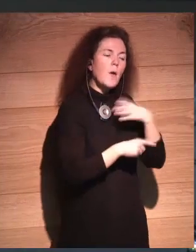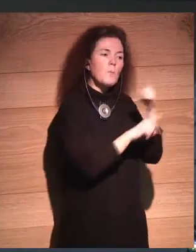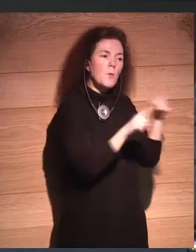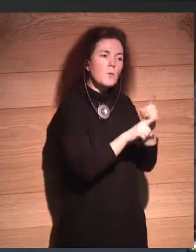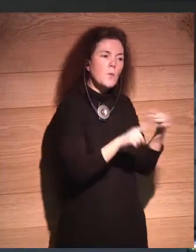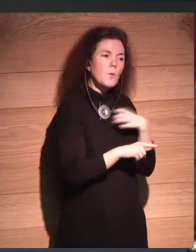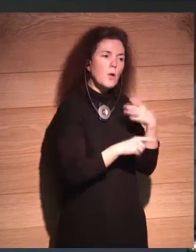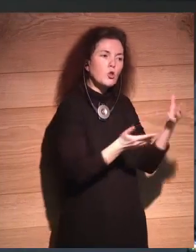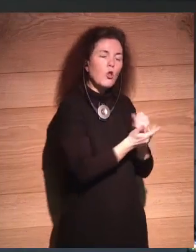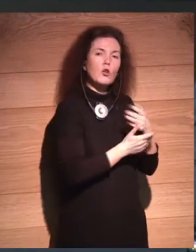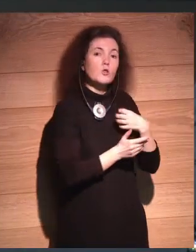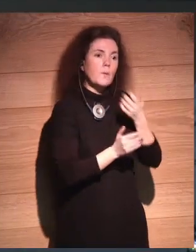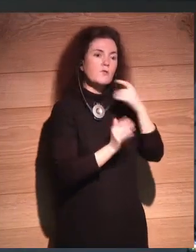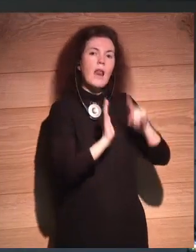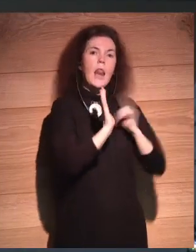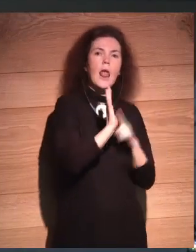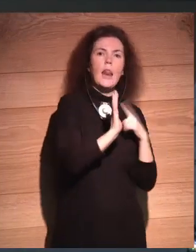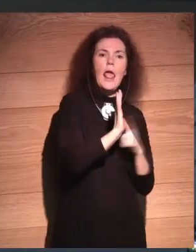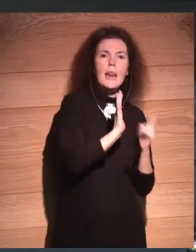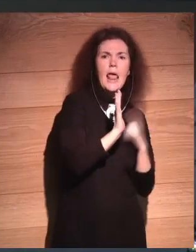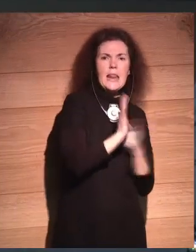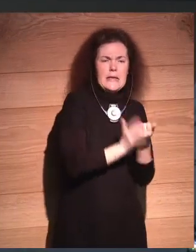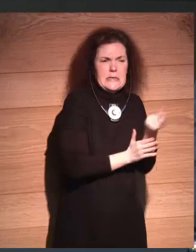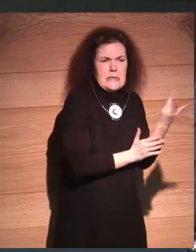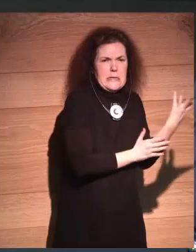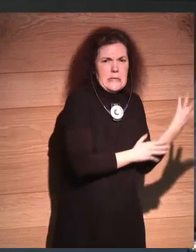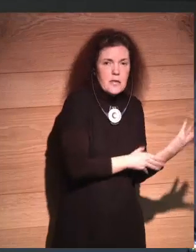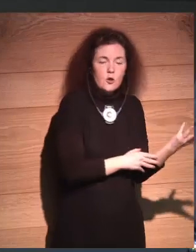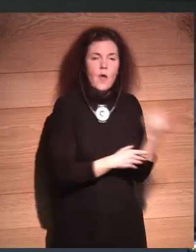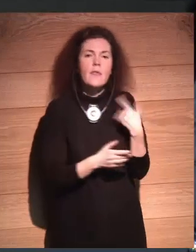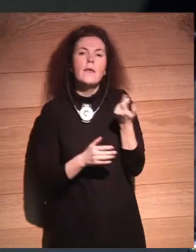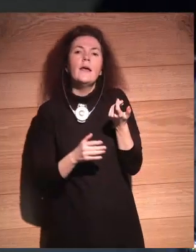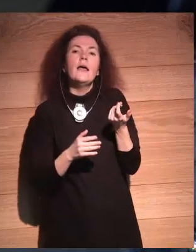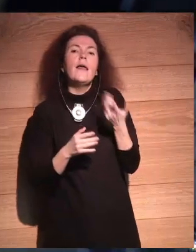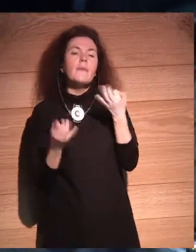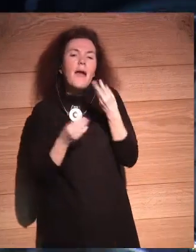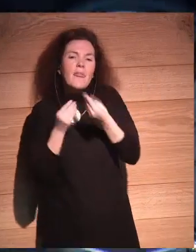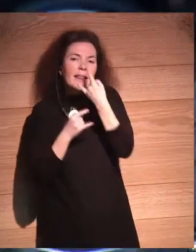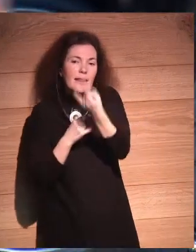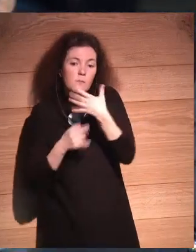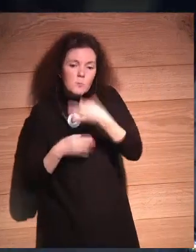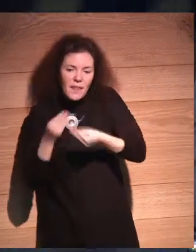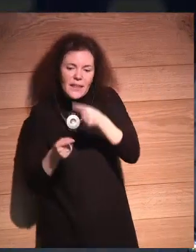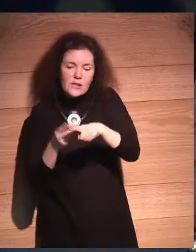si no vamos a tener millones de leyes prohibitivas. Incluso la gente no va a entender esas leyes.